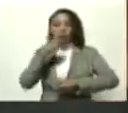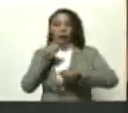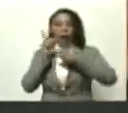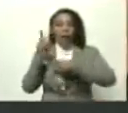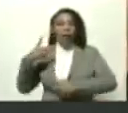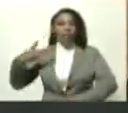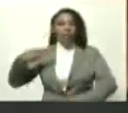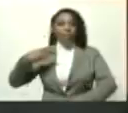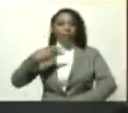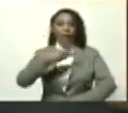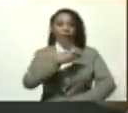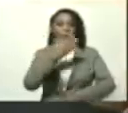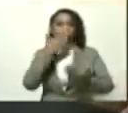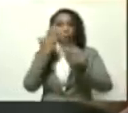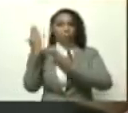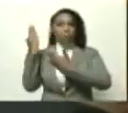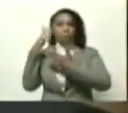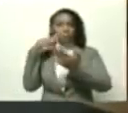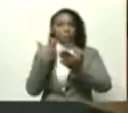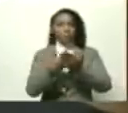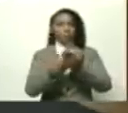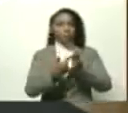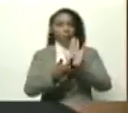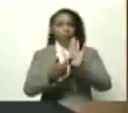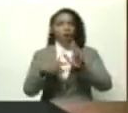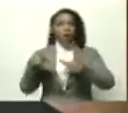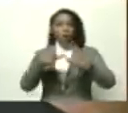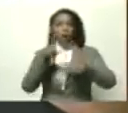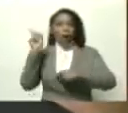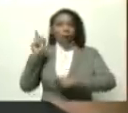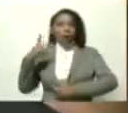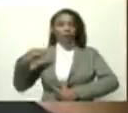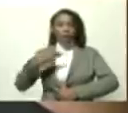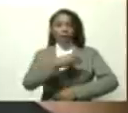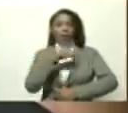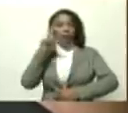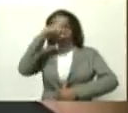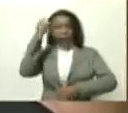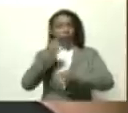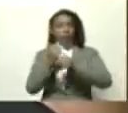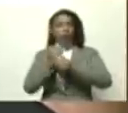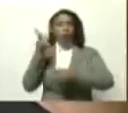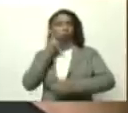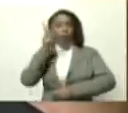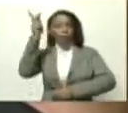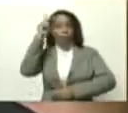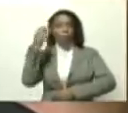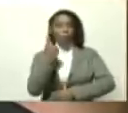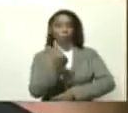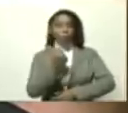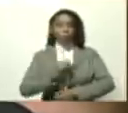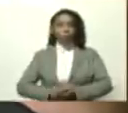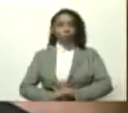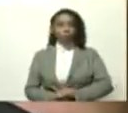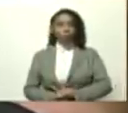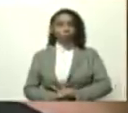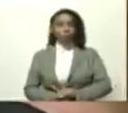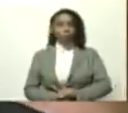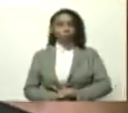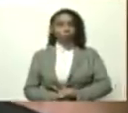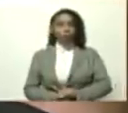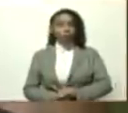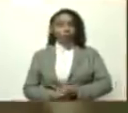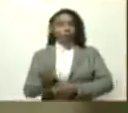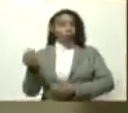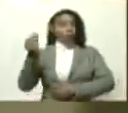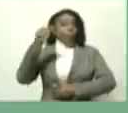Tejería. Esto que les estoy mostrando fue de las zonas rescatadas en Tejerías en la operación Guaycaipuro 1. Y